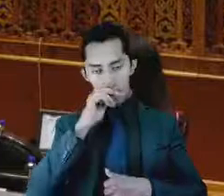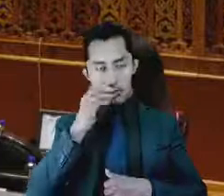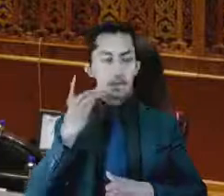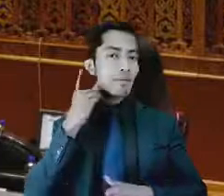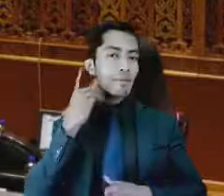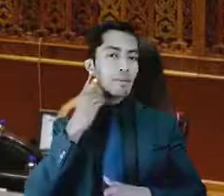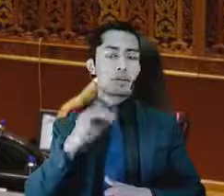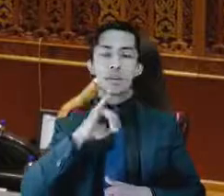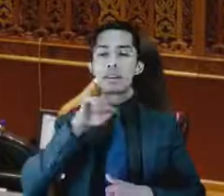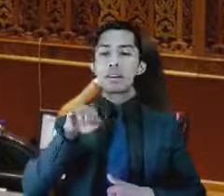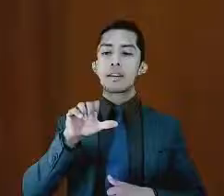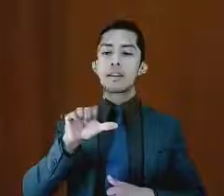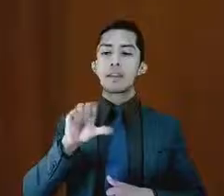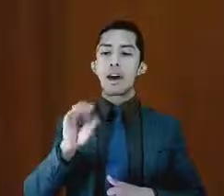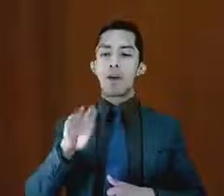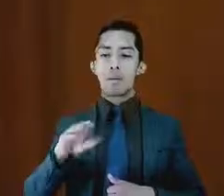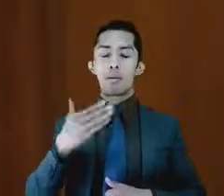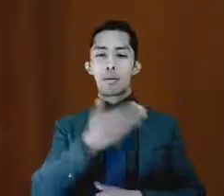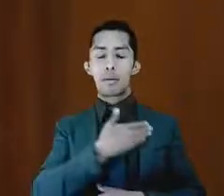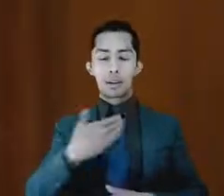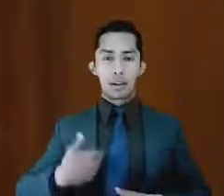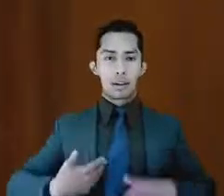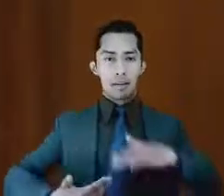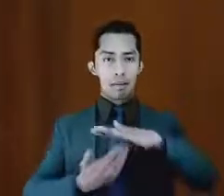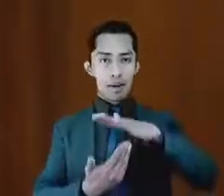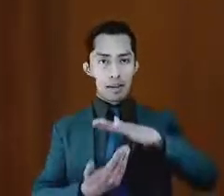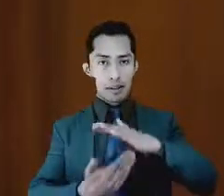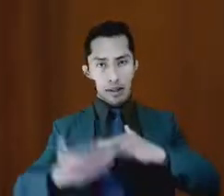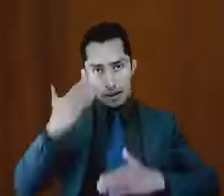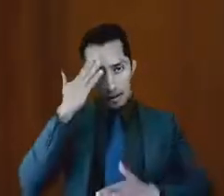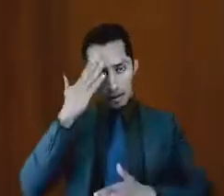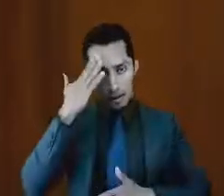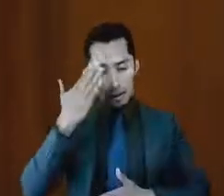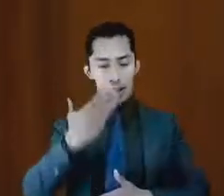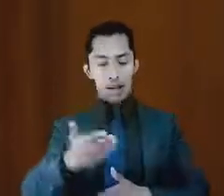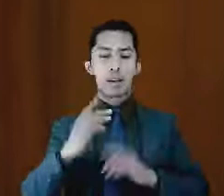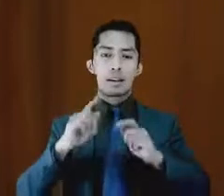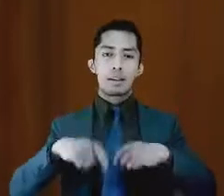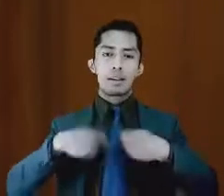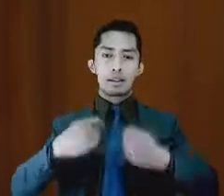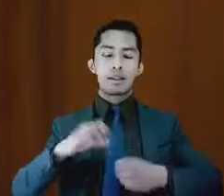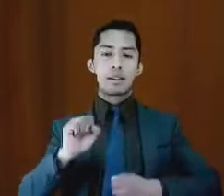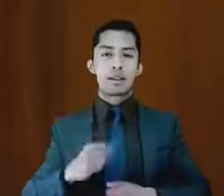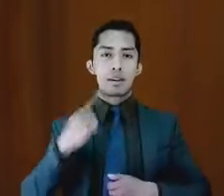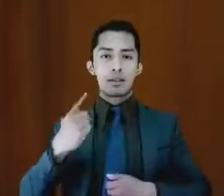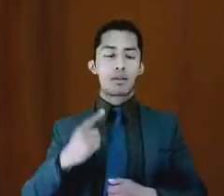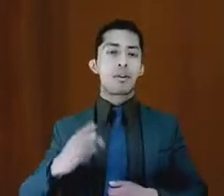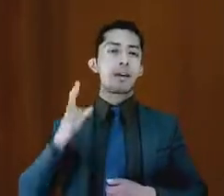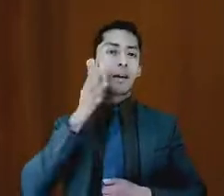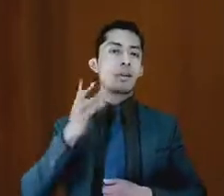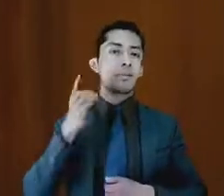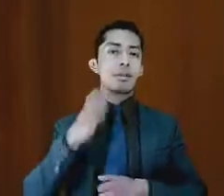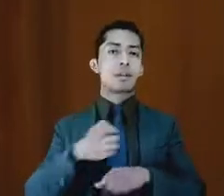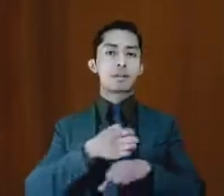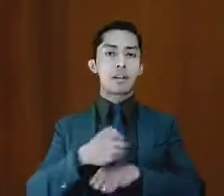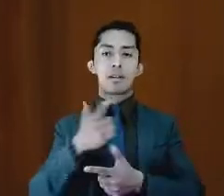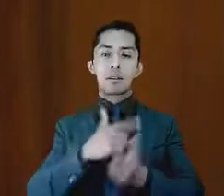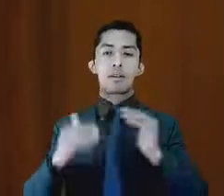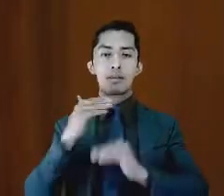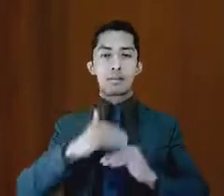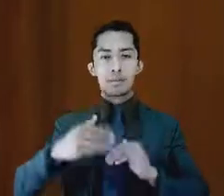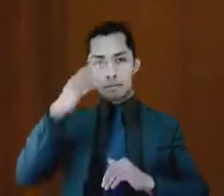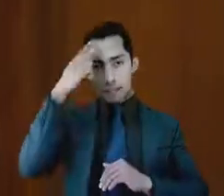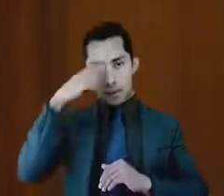Enrique Jacob Rocha, presidente de la mesa directiva de la 61ª legislatura del Estado Libre y Soberano de